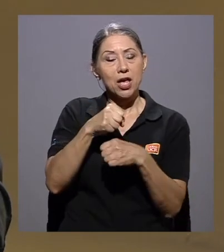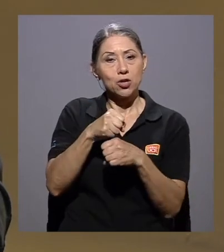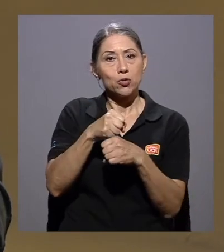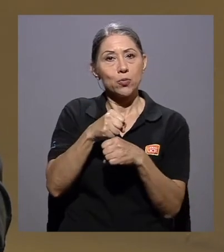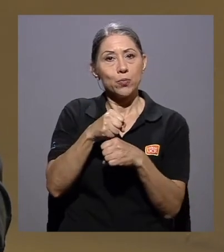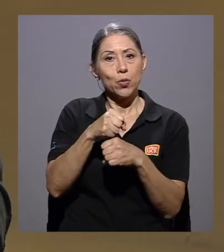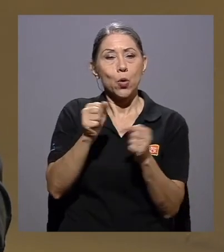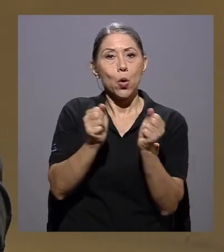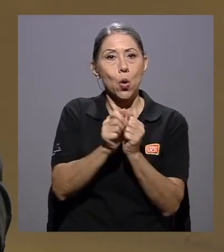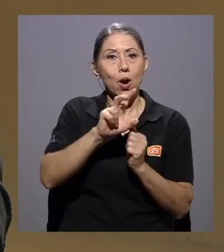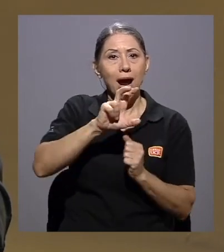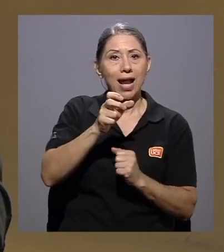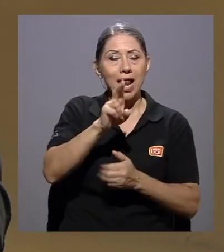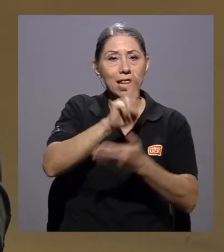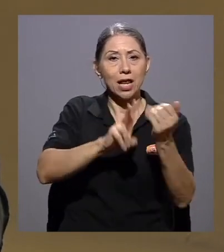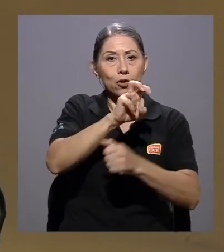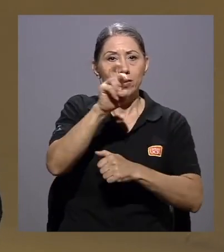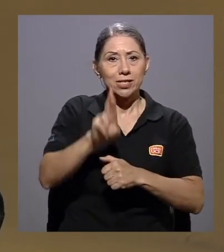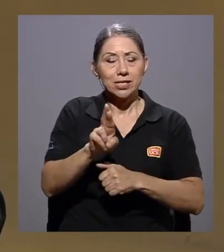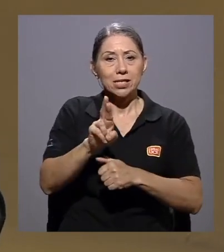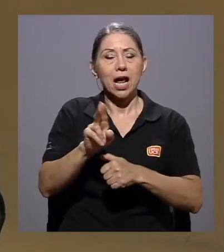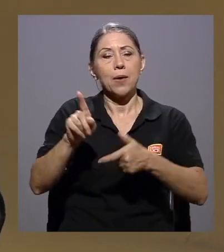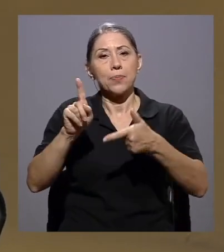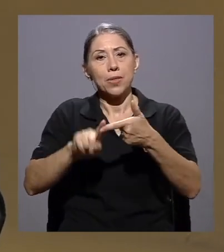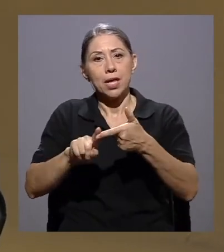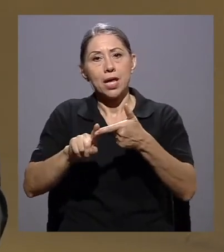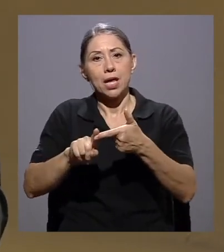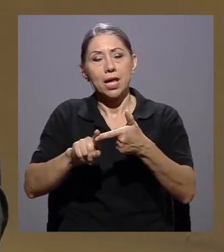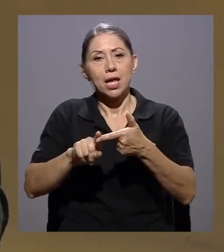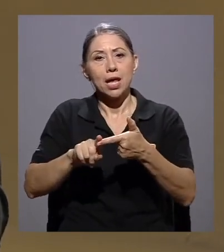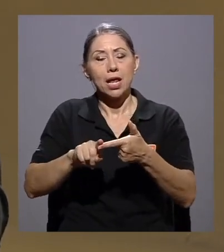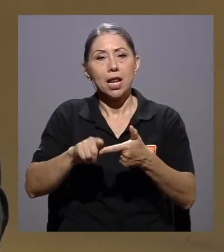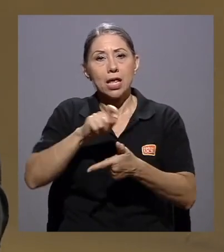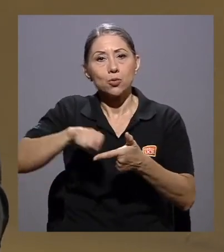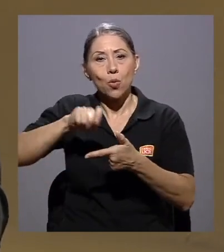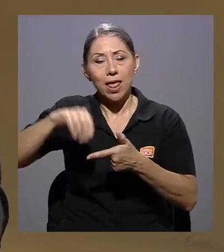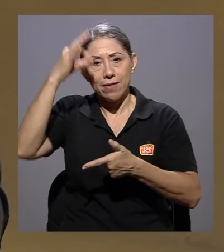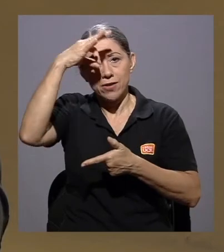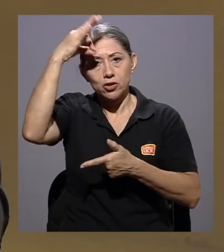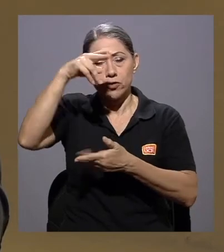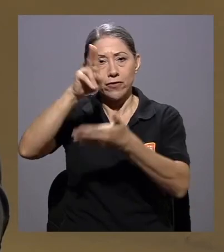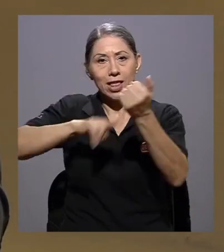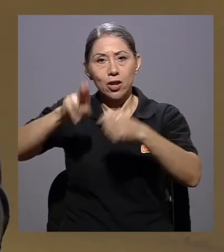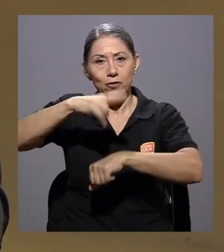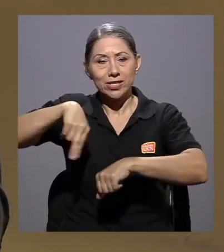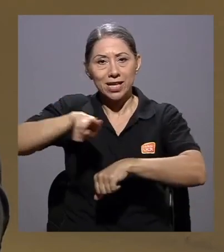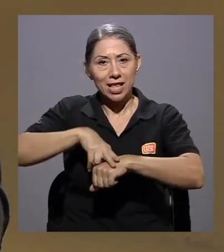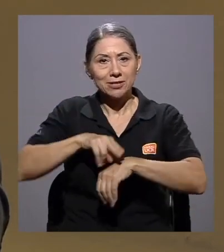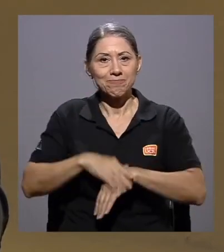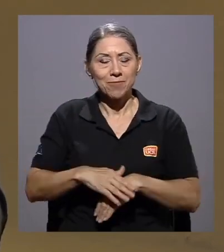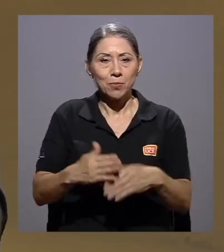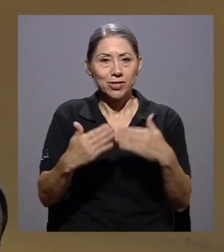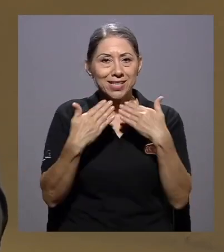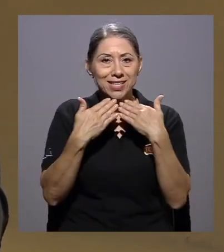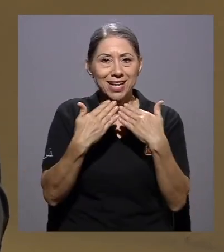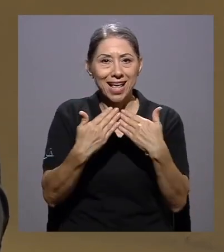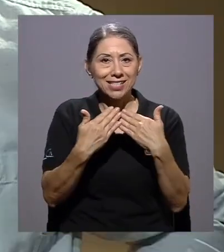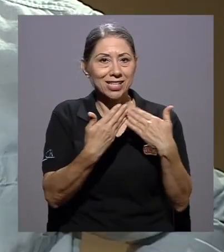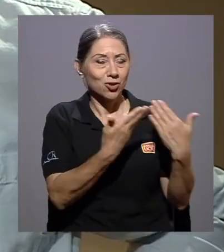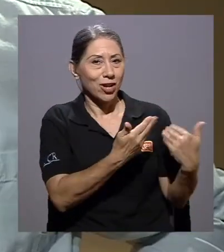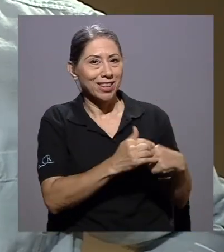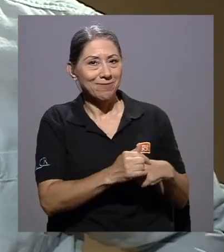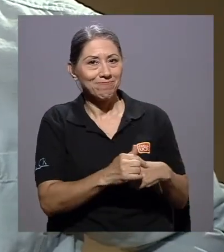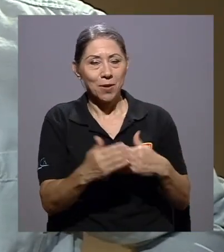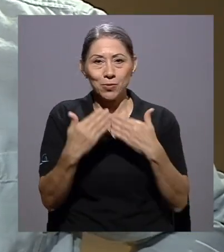con el canal de la Universidad de Costa Rica, la Escuela de Filosofía de la Universidad Nacional. Muchas